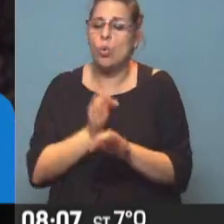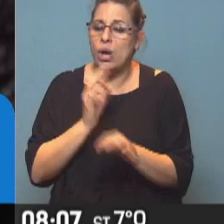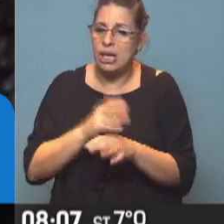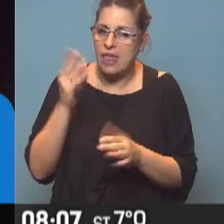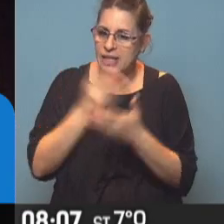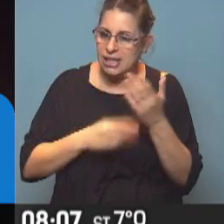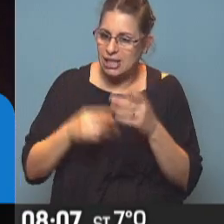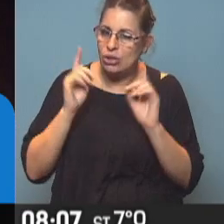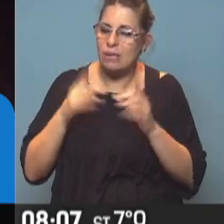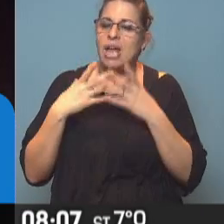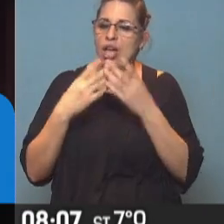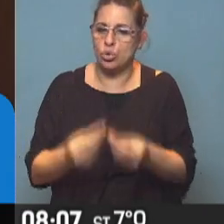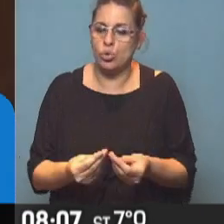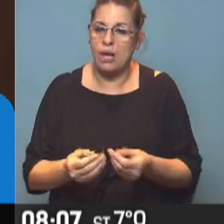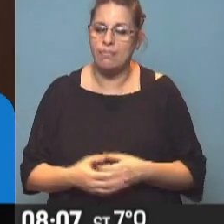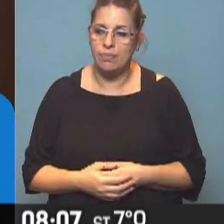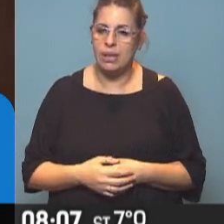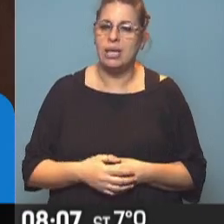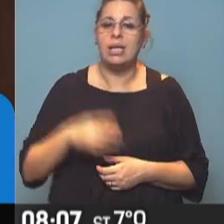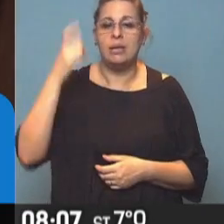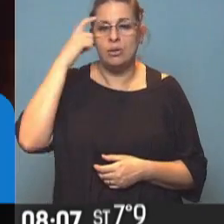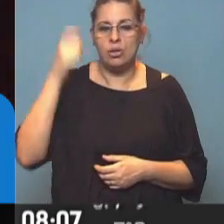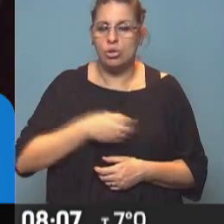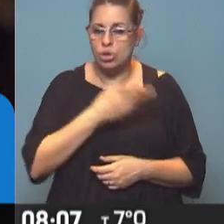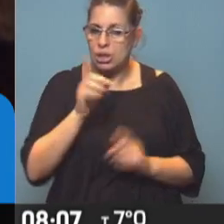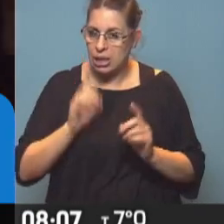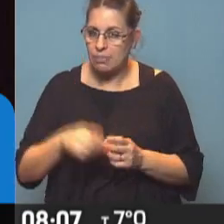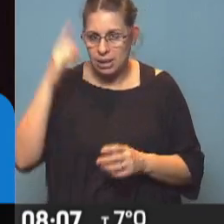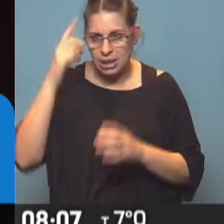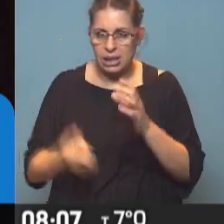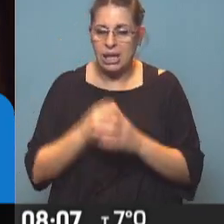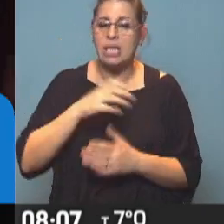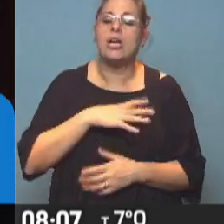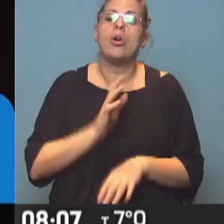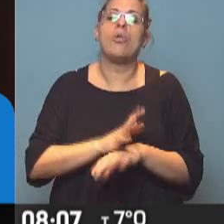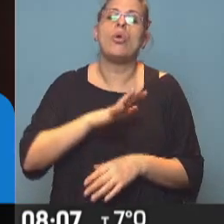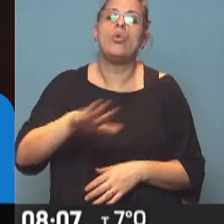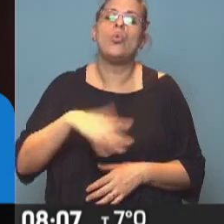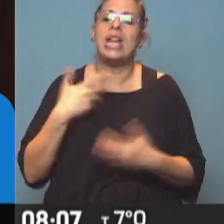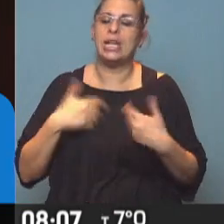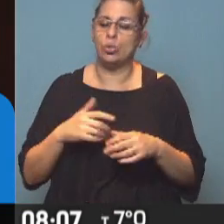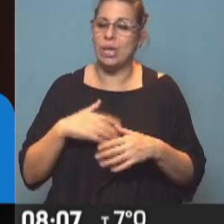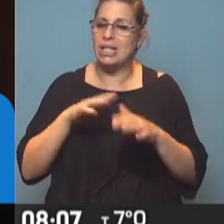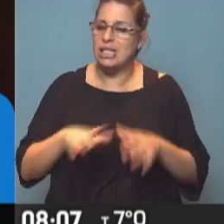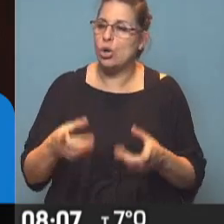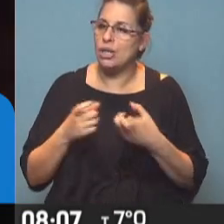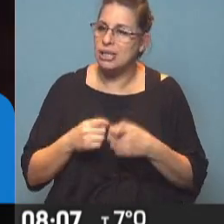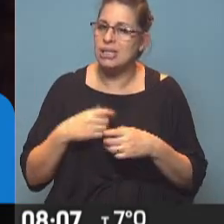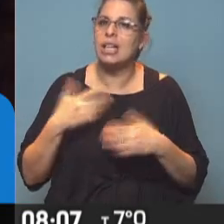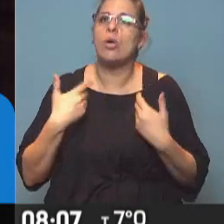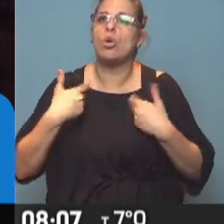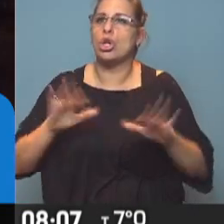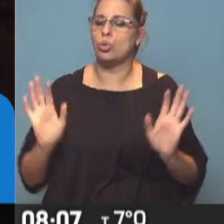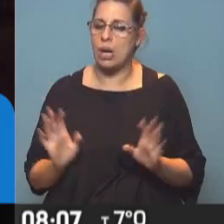para ayudar también la recuperación psicosocial, pero también la creación de un espacio de normalidad. Lo que los niños necesitan es